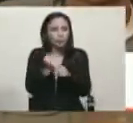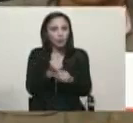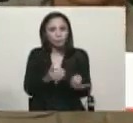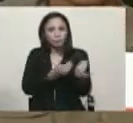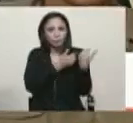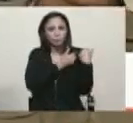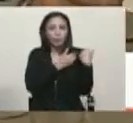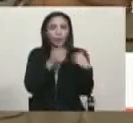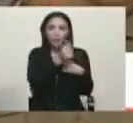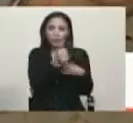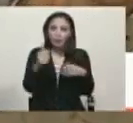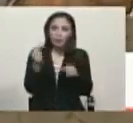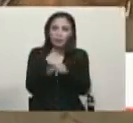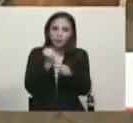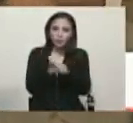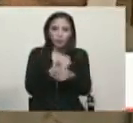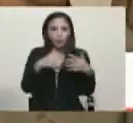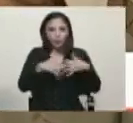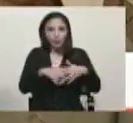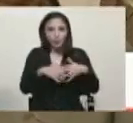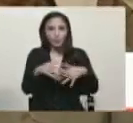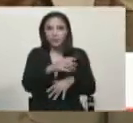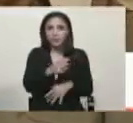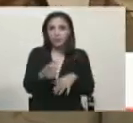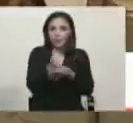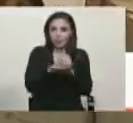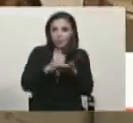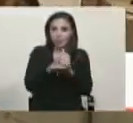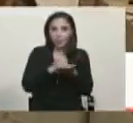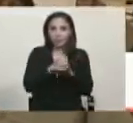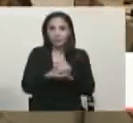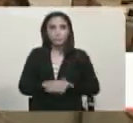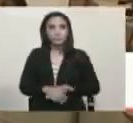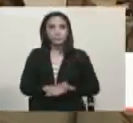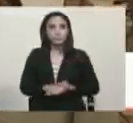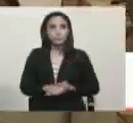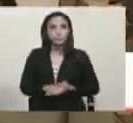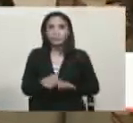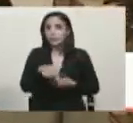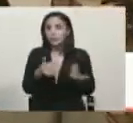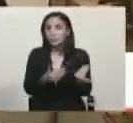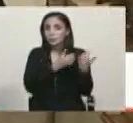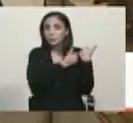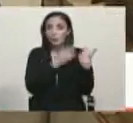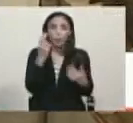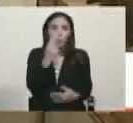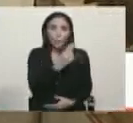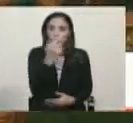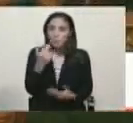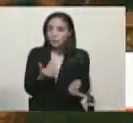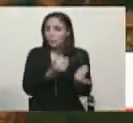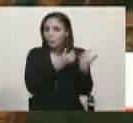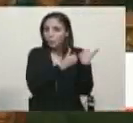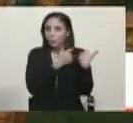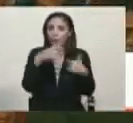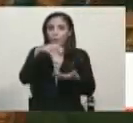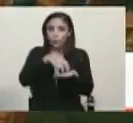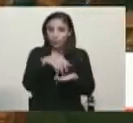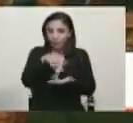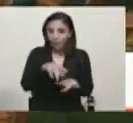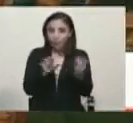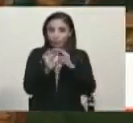de los trabajadores de la industria químico-farmacéutica. Señor presidente, aquí tenemos el compromiso que tenemos con el Estado